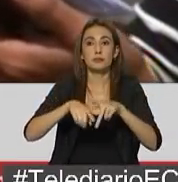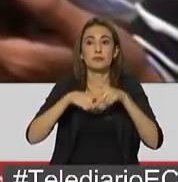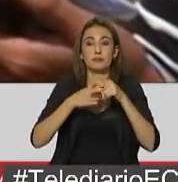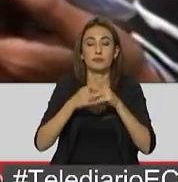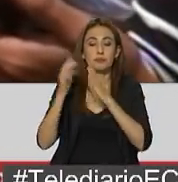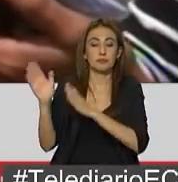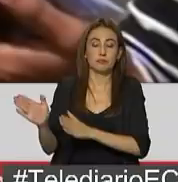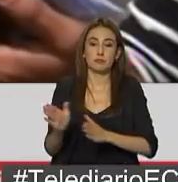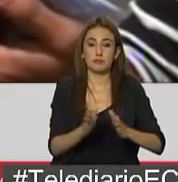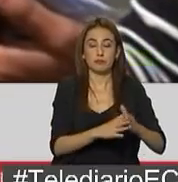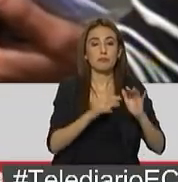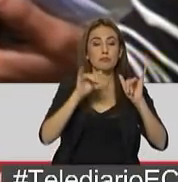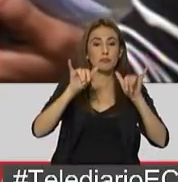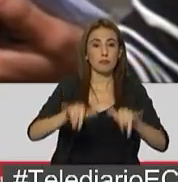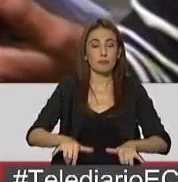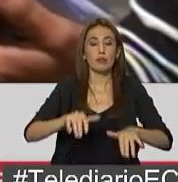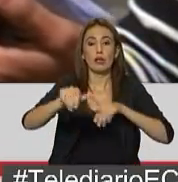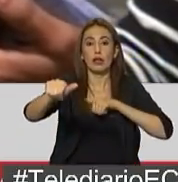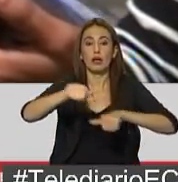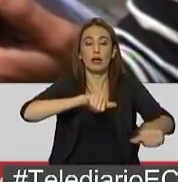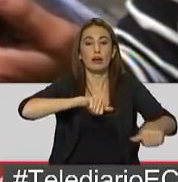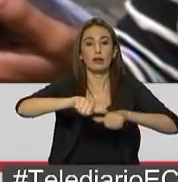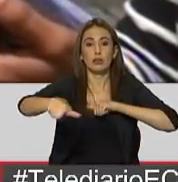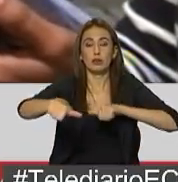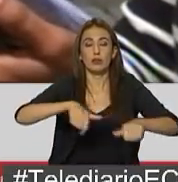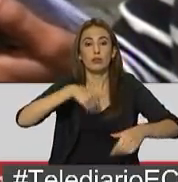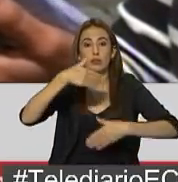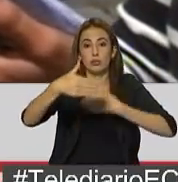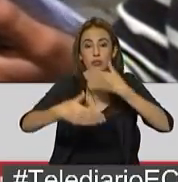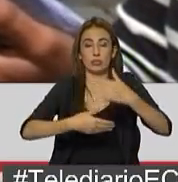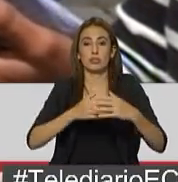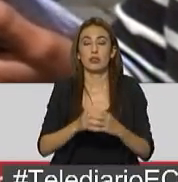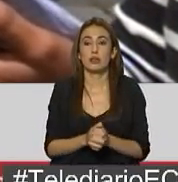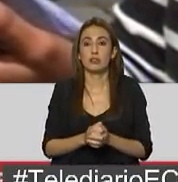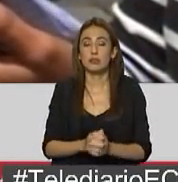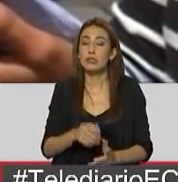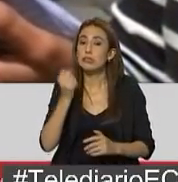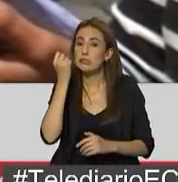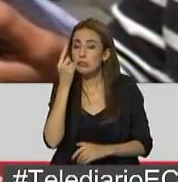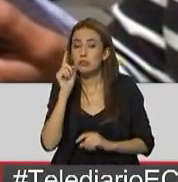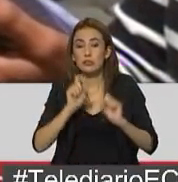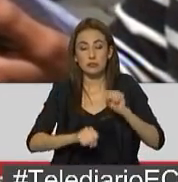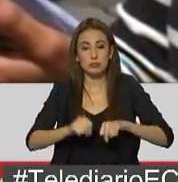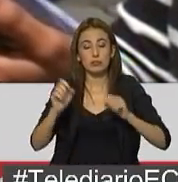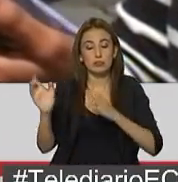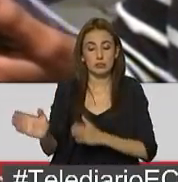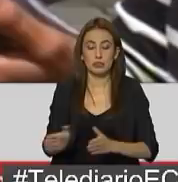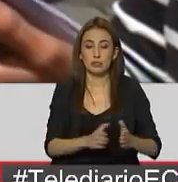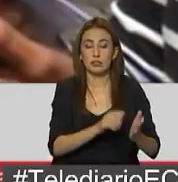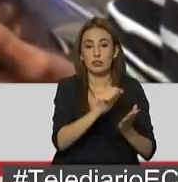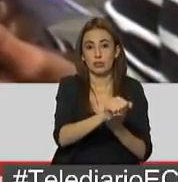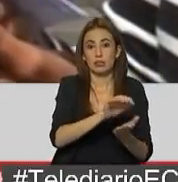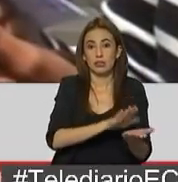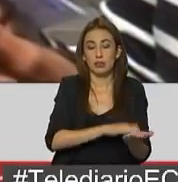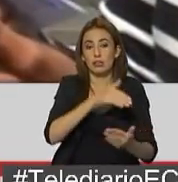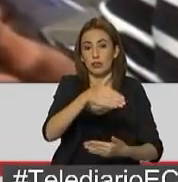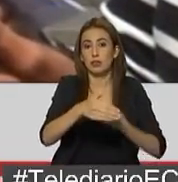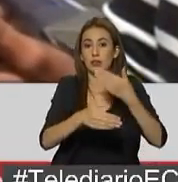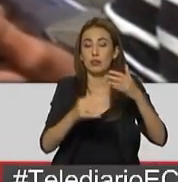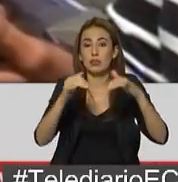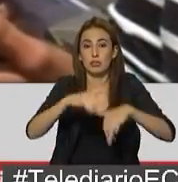debidamente auditada por ellos. Entiendo que están involucrando presupuestos